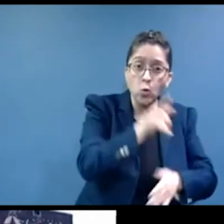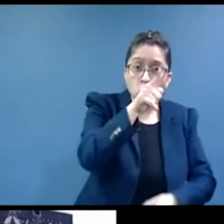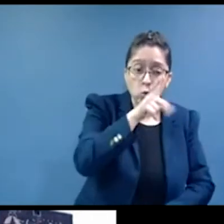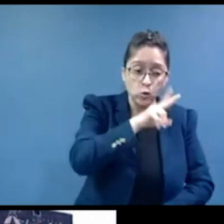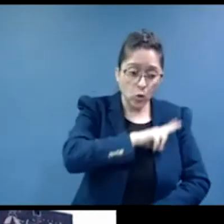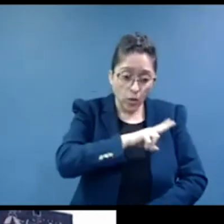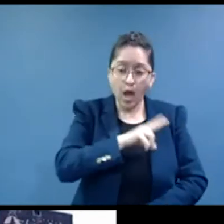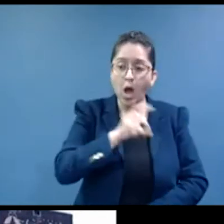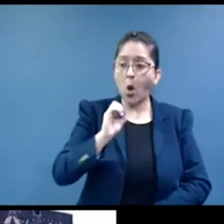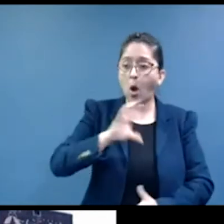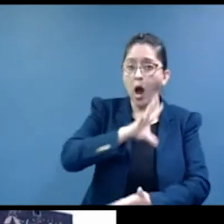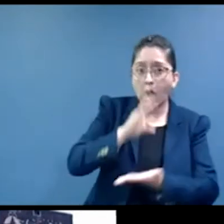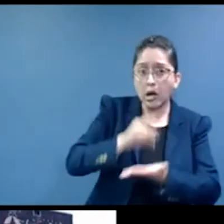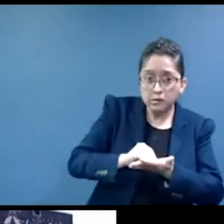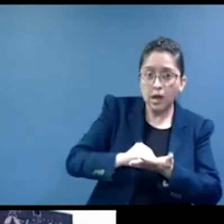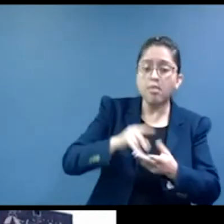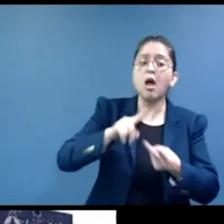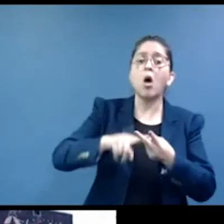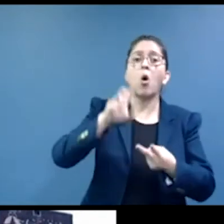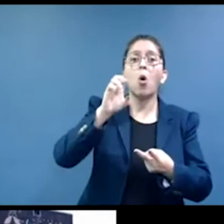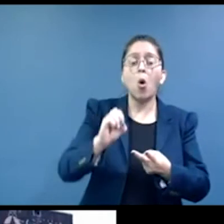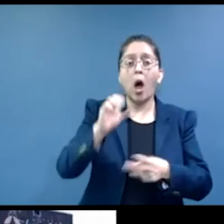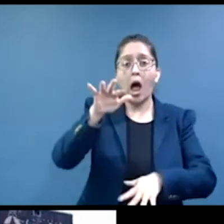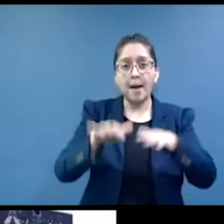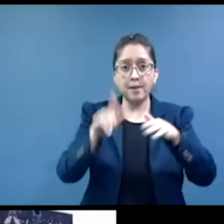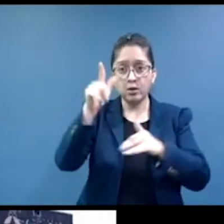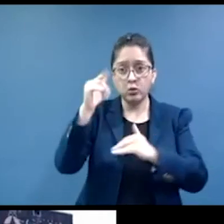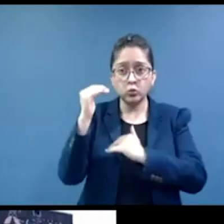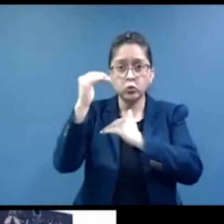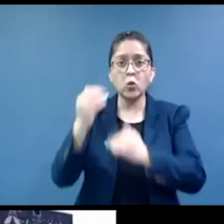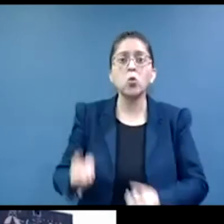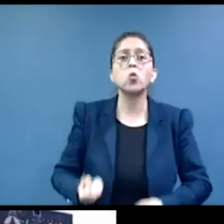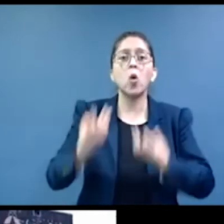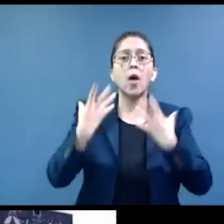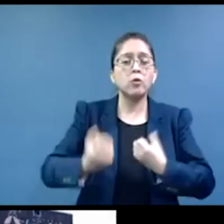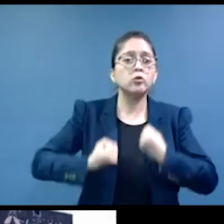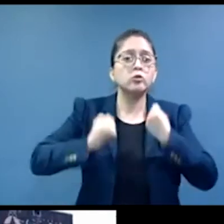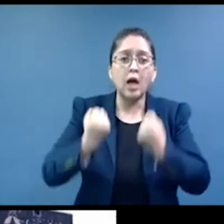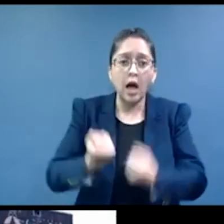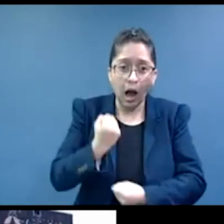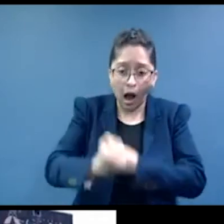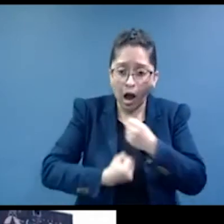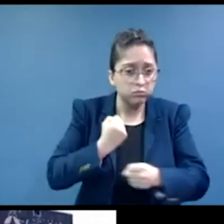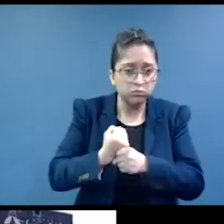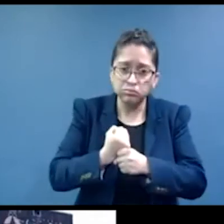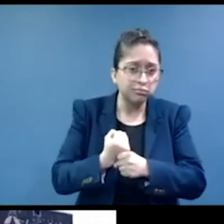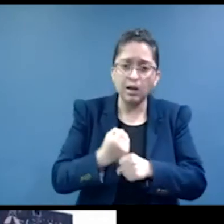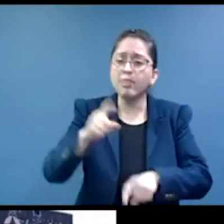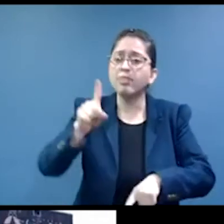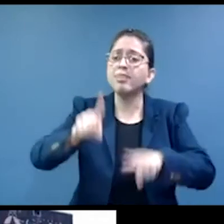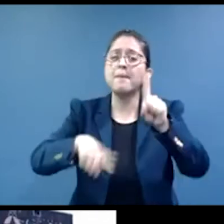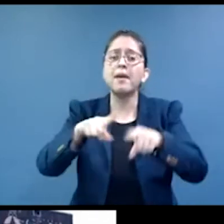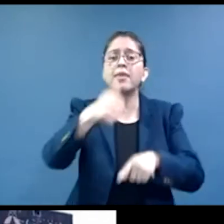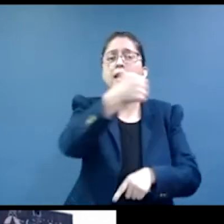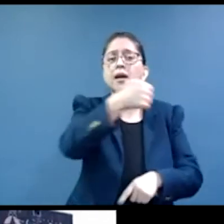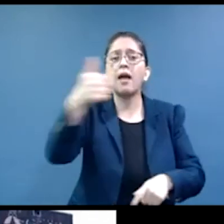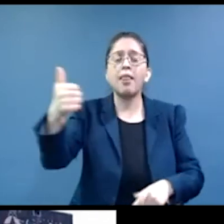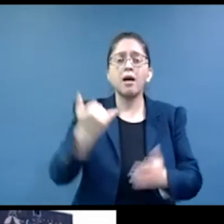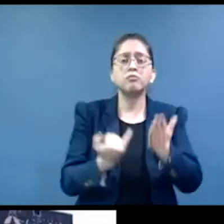la potestad para determinar un cierto modelo de familia, ¿no? Y en ese sentido creo que hay